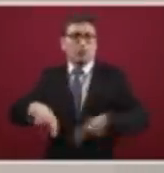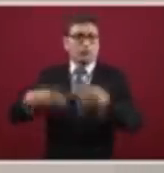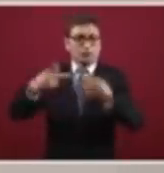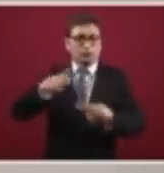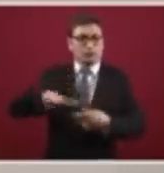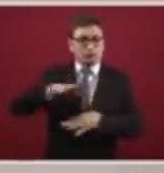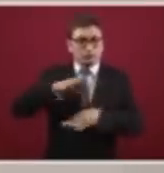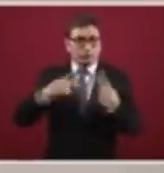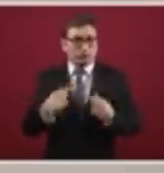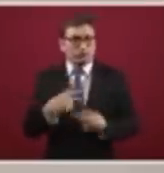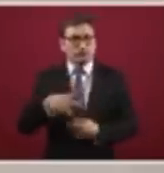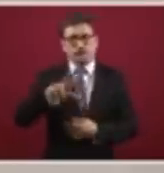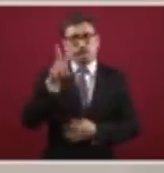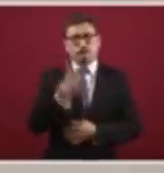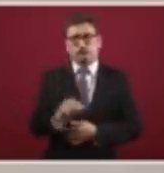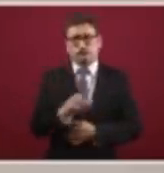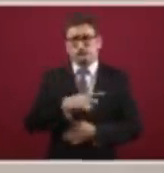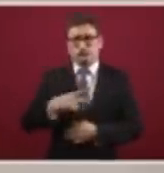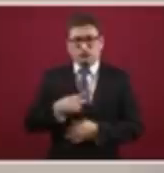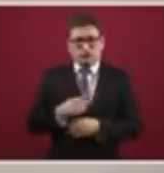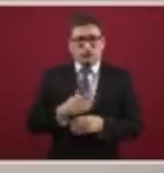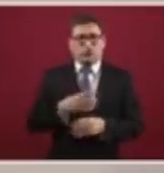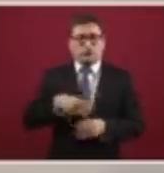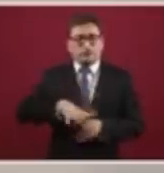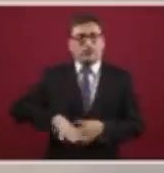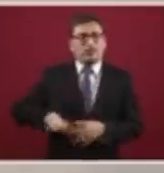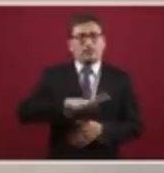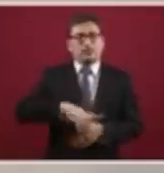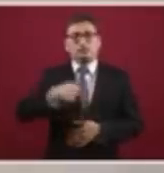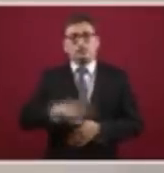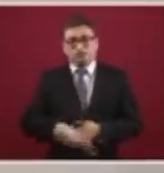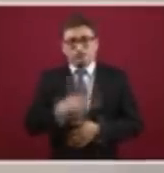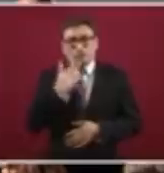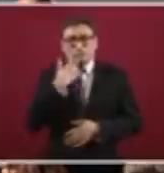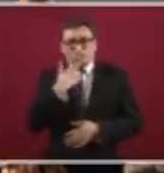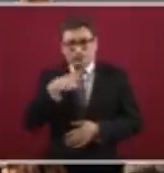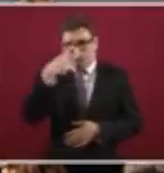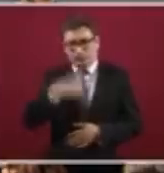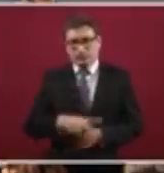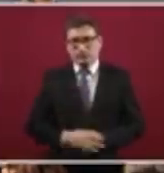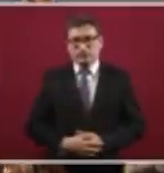ni la entrega indiscriminada del patrimonio de la patria